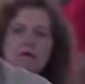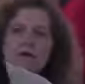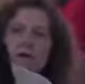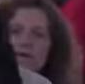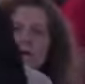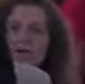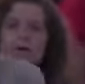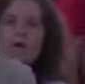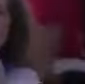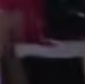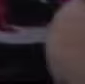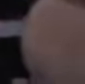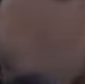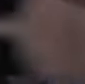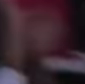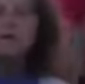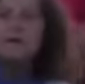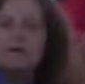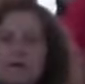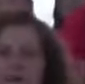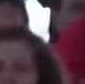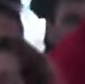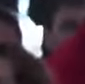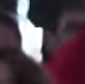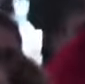y Carlos Pérez.